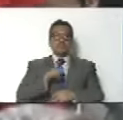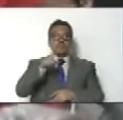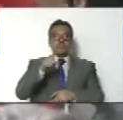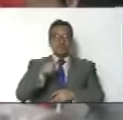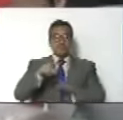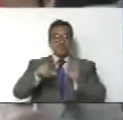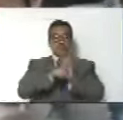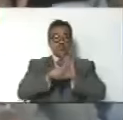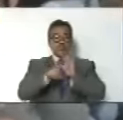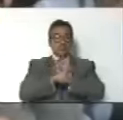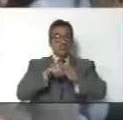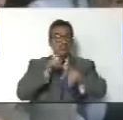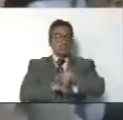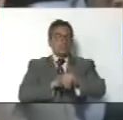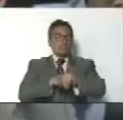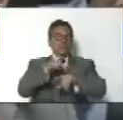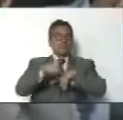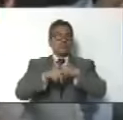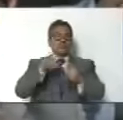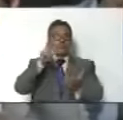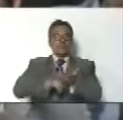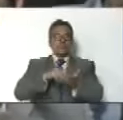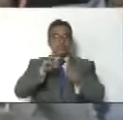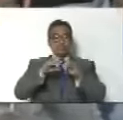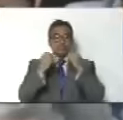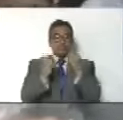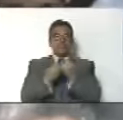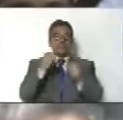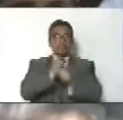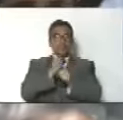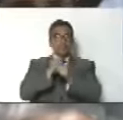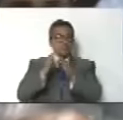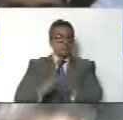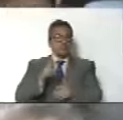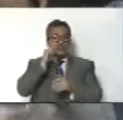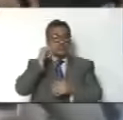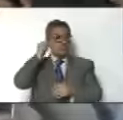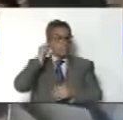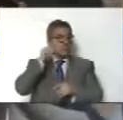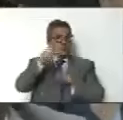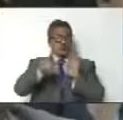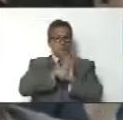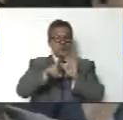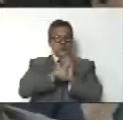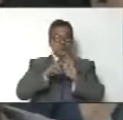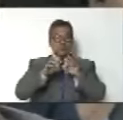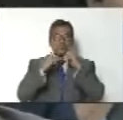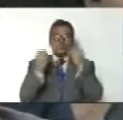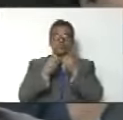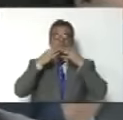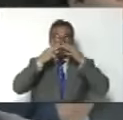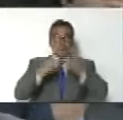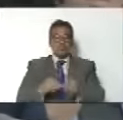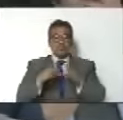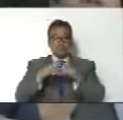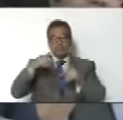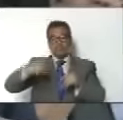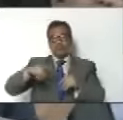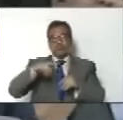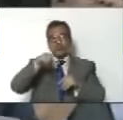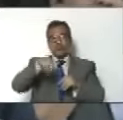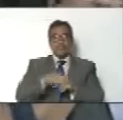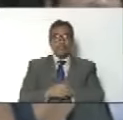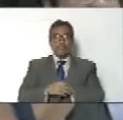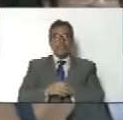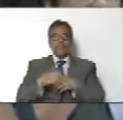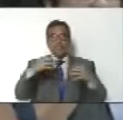ley habilitante para el momento aprobara la ley orgánica de los trabajadores y las trabajadoras. Una ley orgánica garantista de todos los derechos